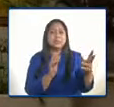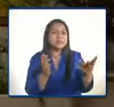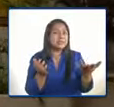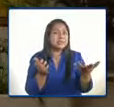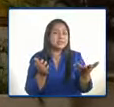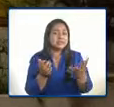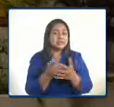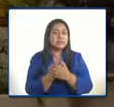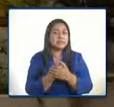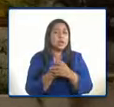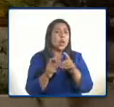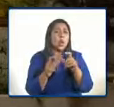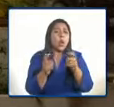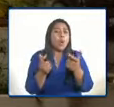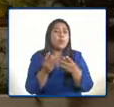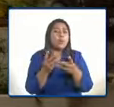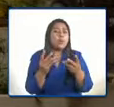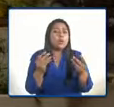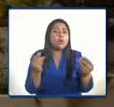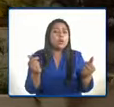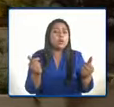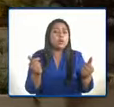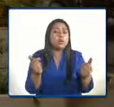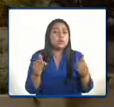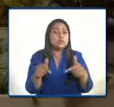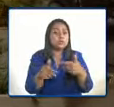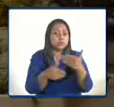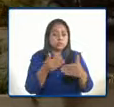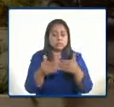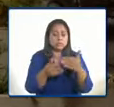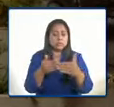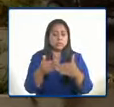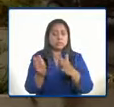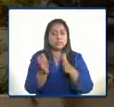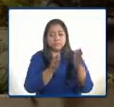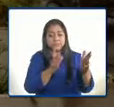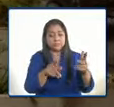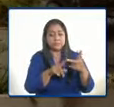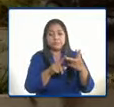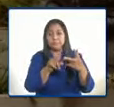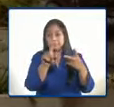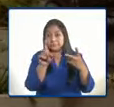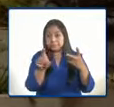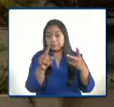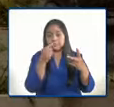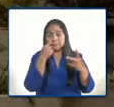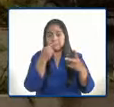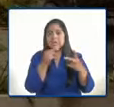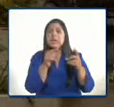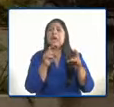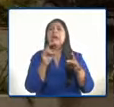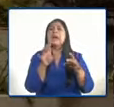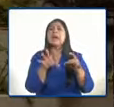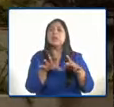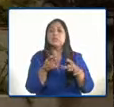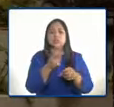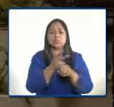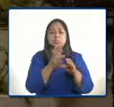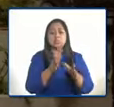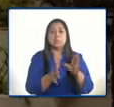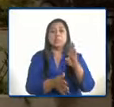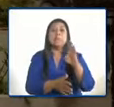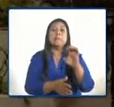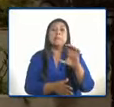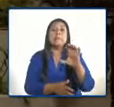el 2022. ¿Cómo van a solucionar este proceso? Además, también algunos guatemaltecos han ganado becas y se les